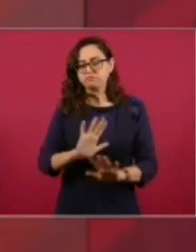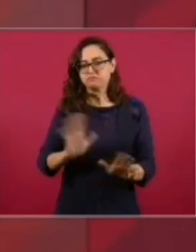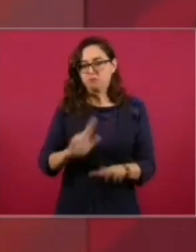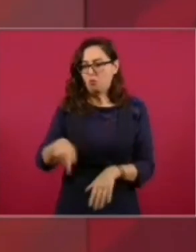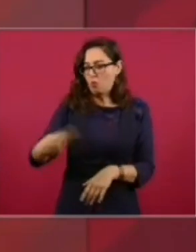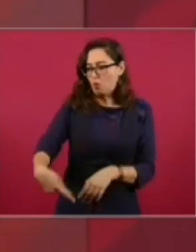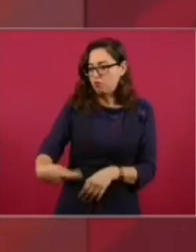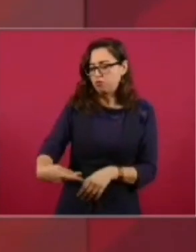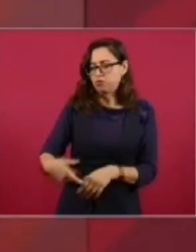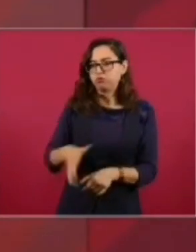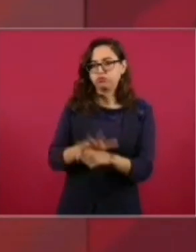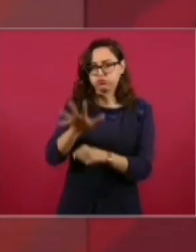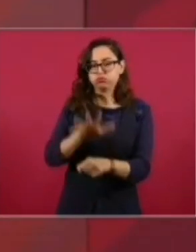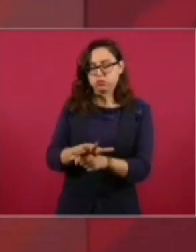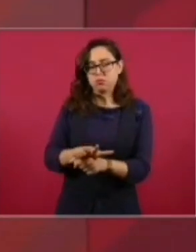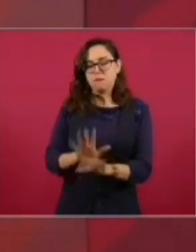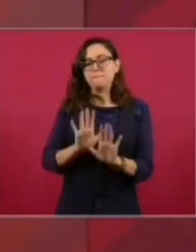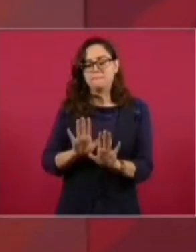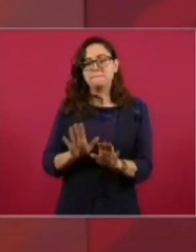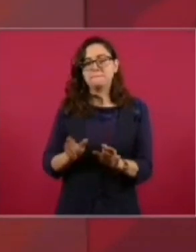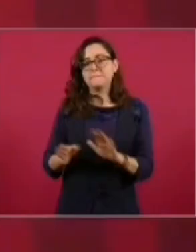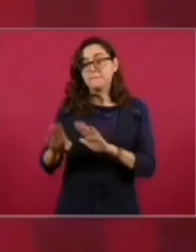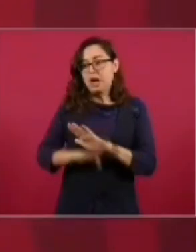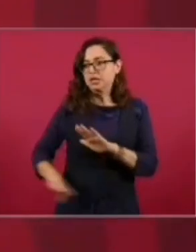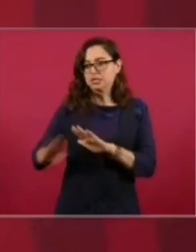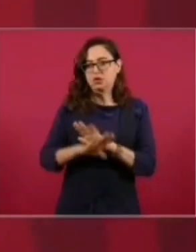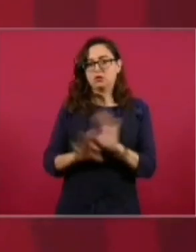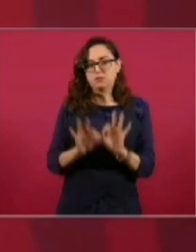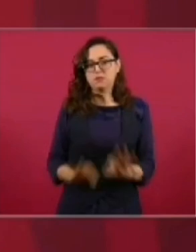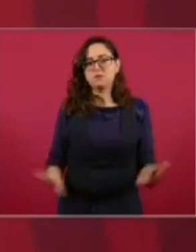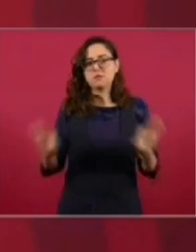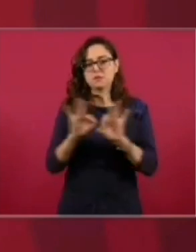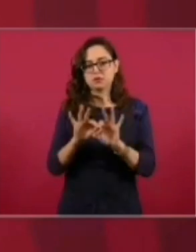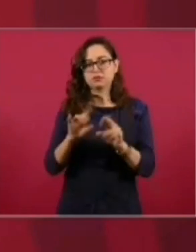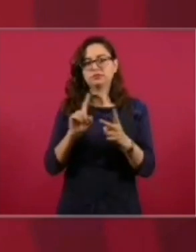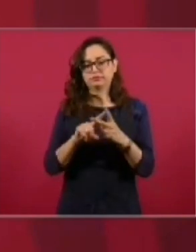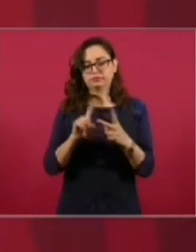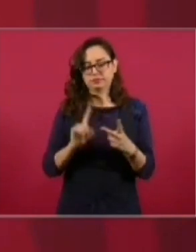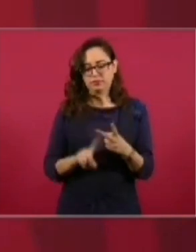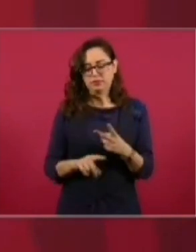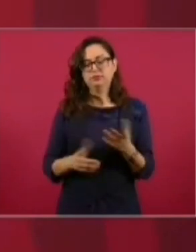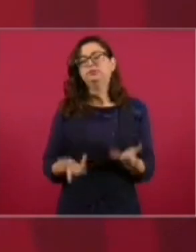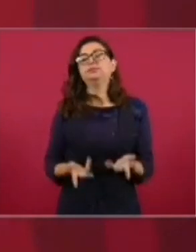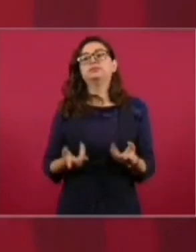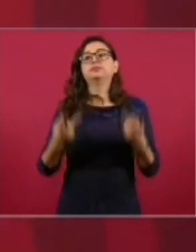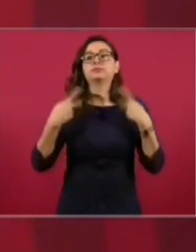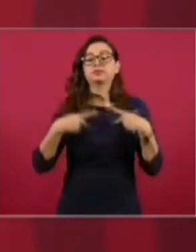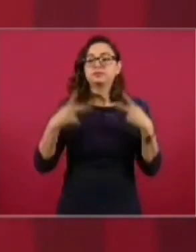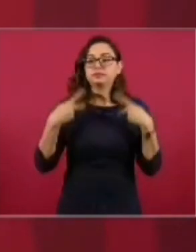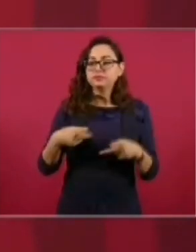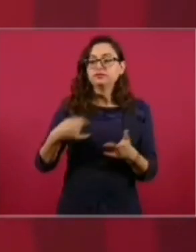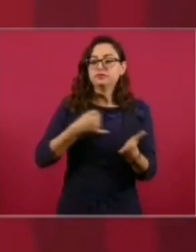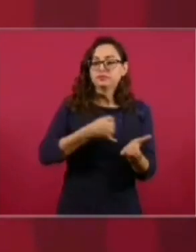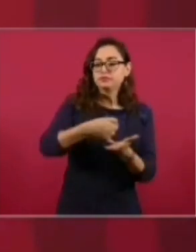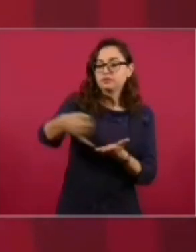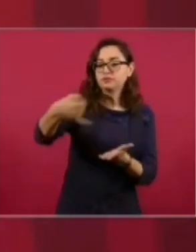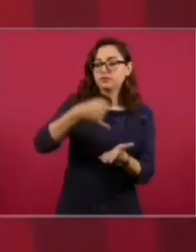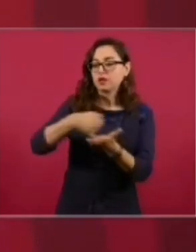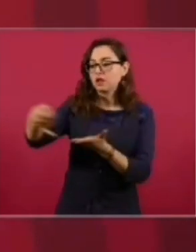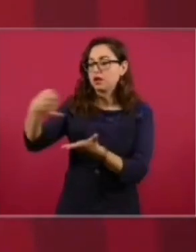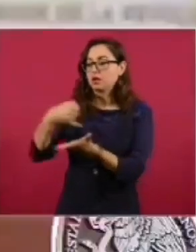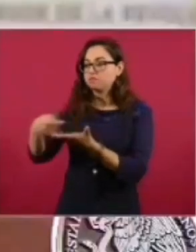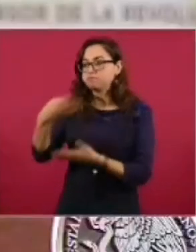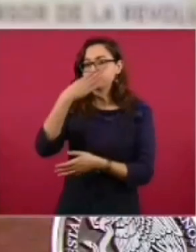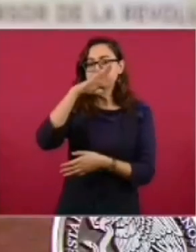mejorando el precio a los productores, hay un precio de garantía para el maíz que se